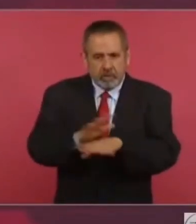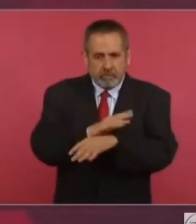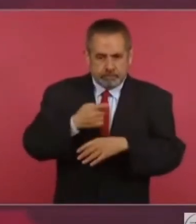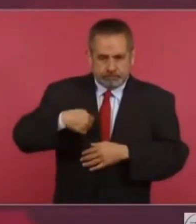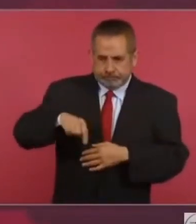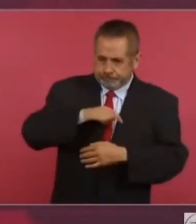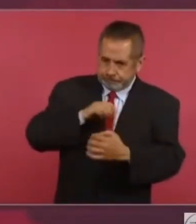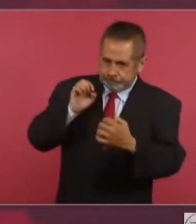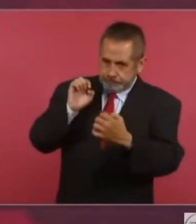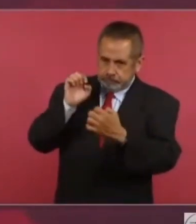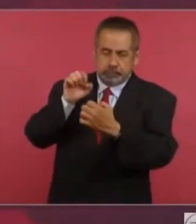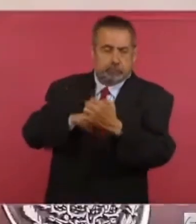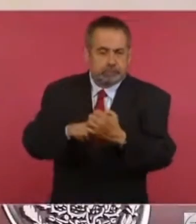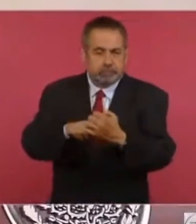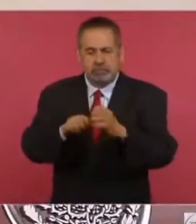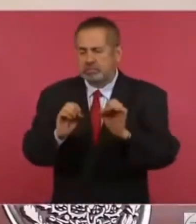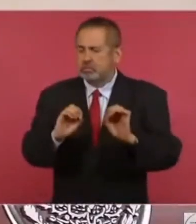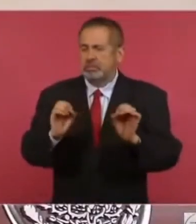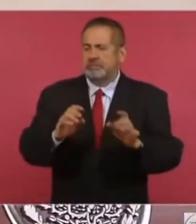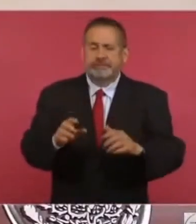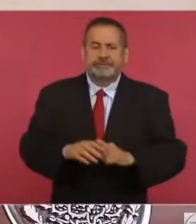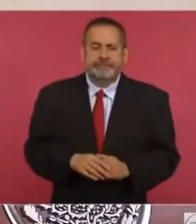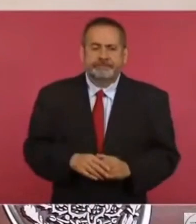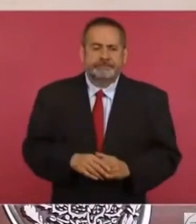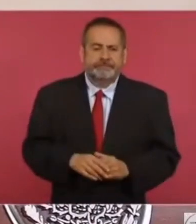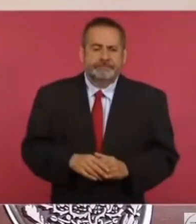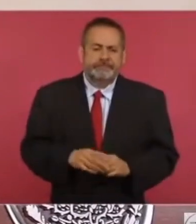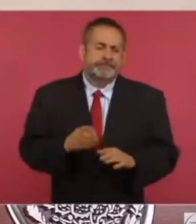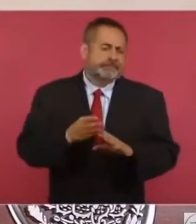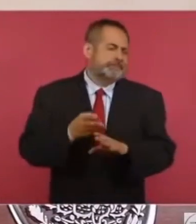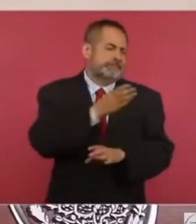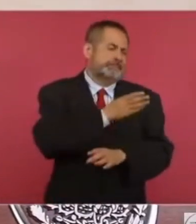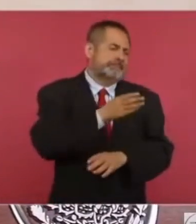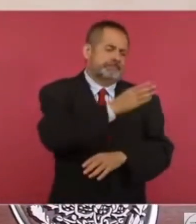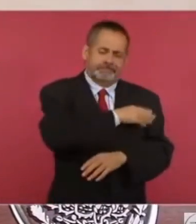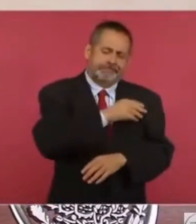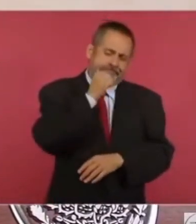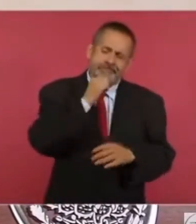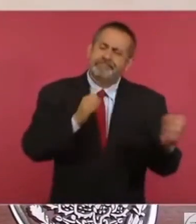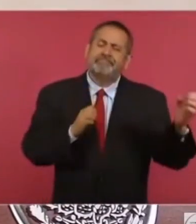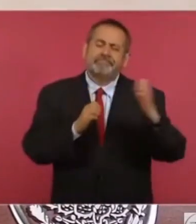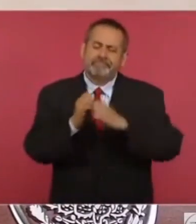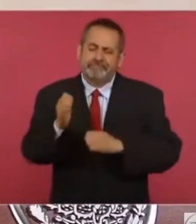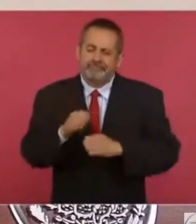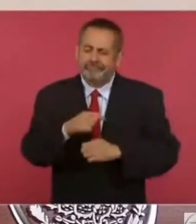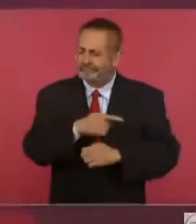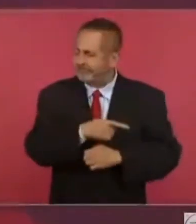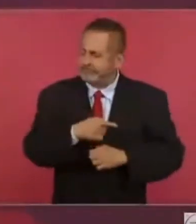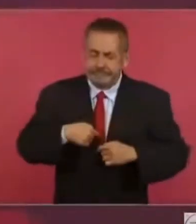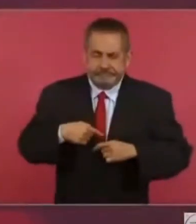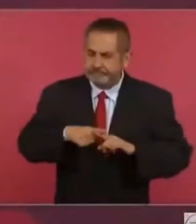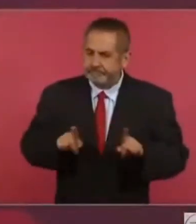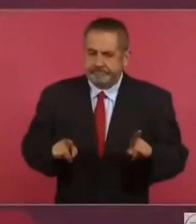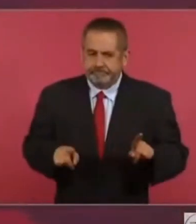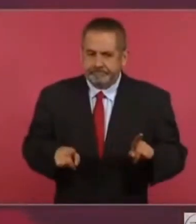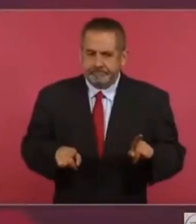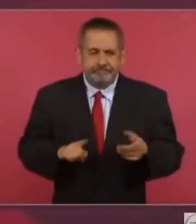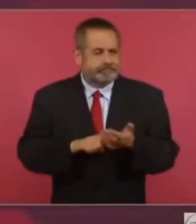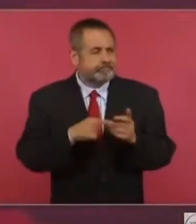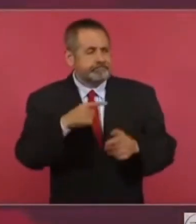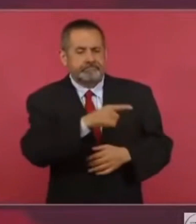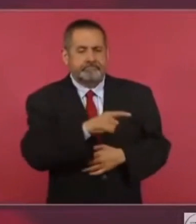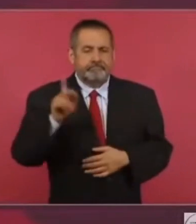engañar como lo hicieron los del